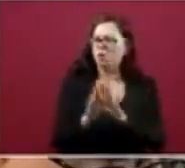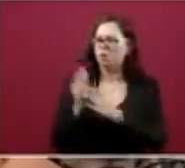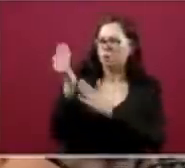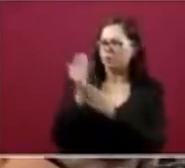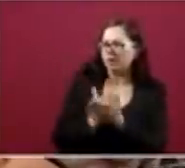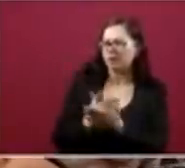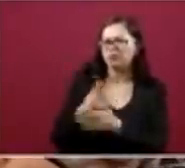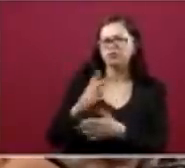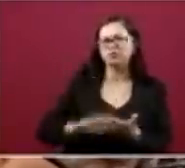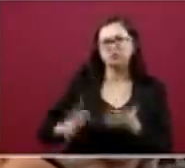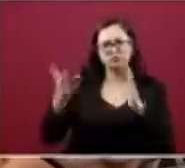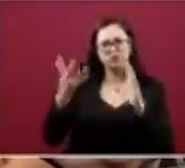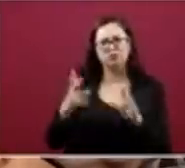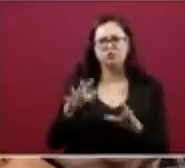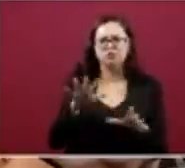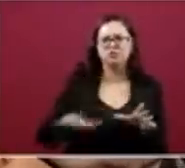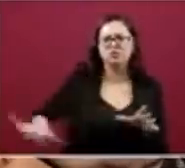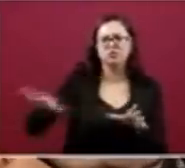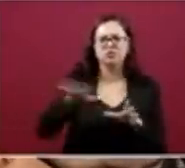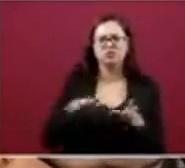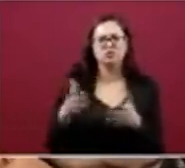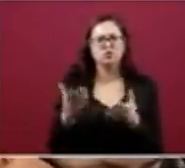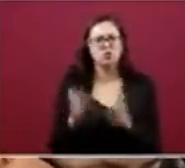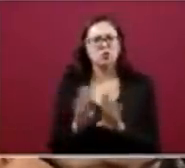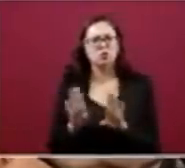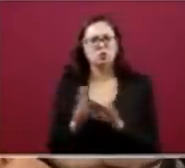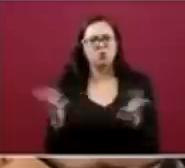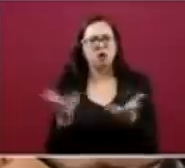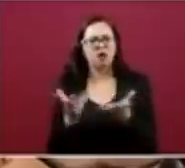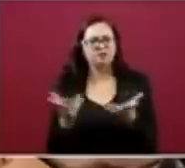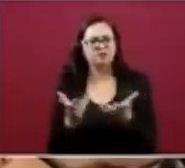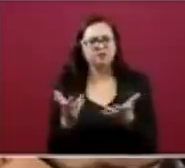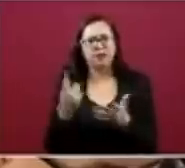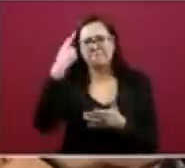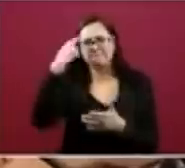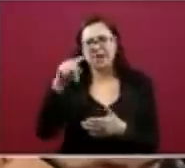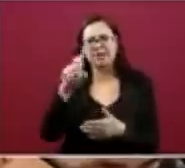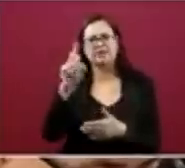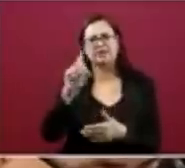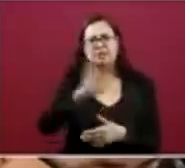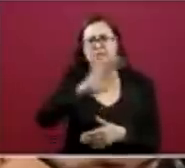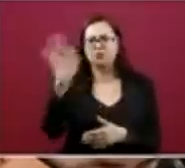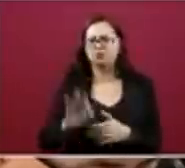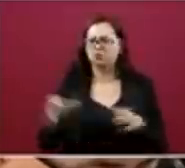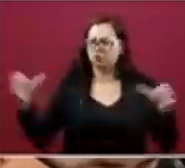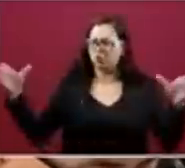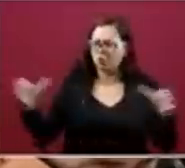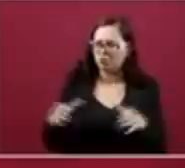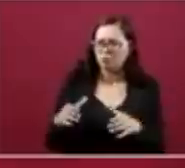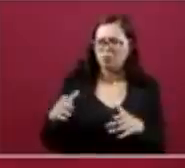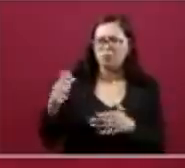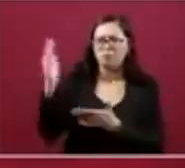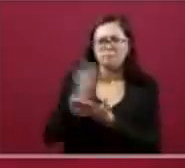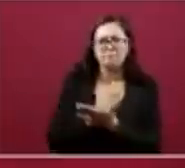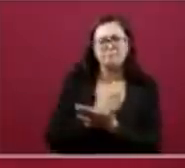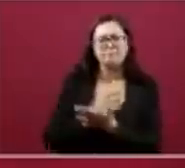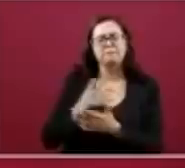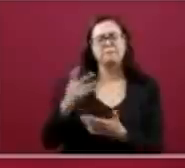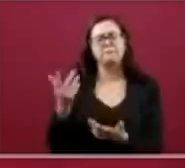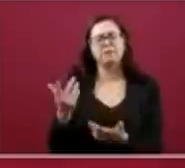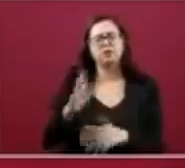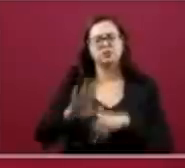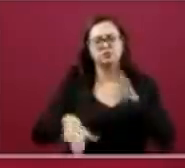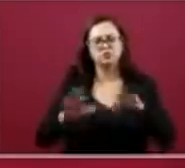está haciendo en esta región para tener este resultado, ¿no?, del 30% de disminución. Y sobre la Guardia Nacional, nada